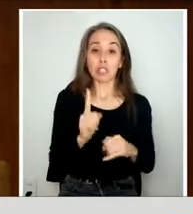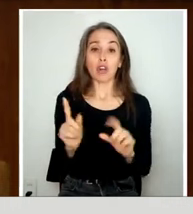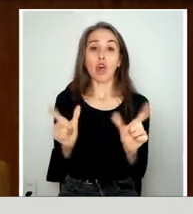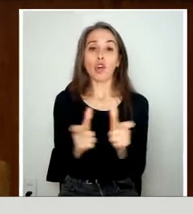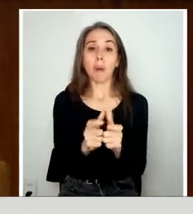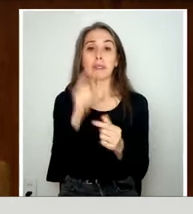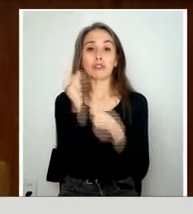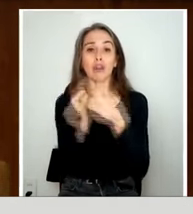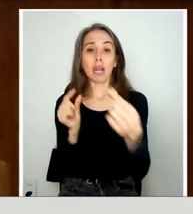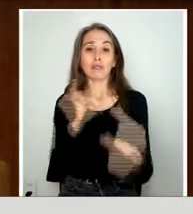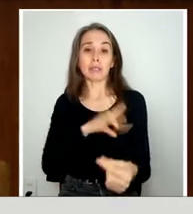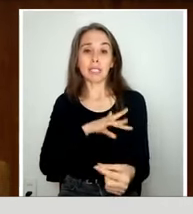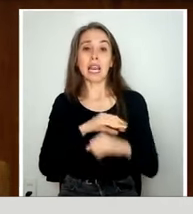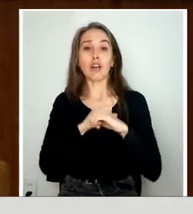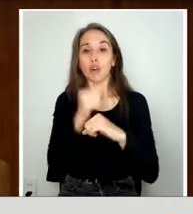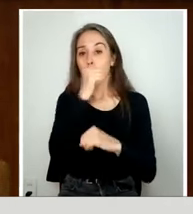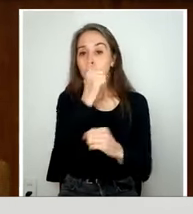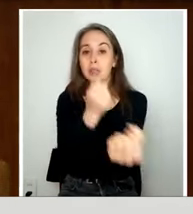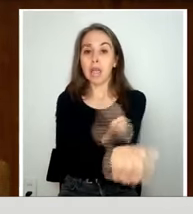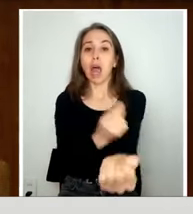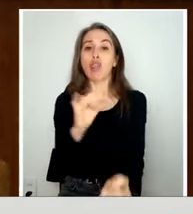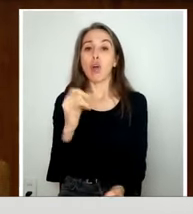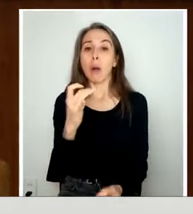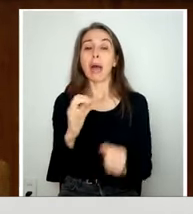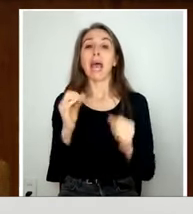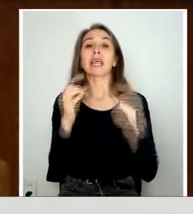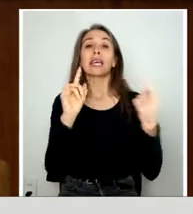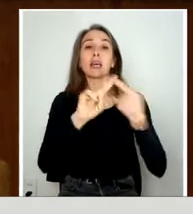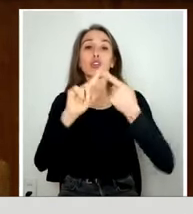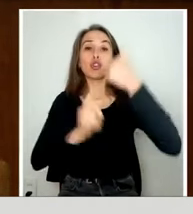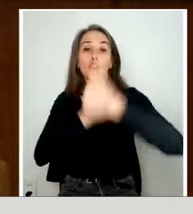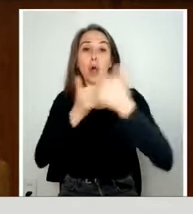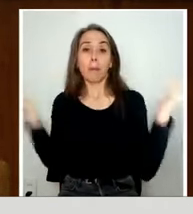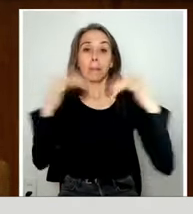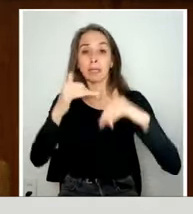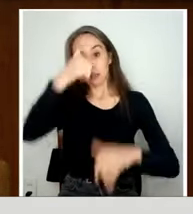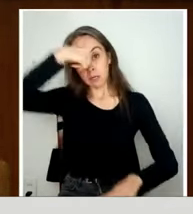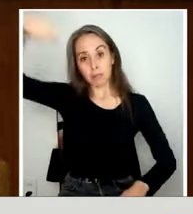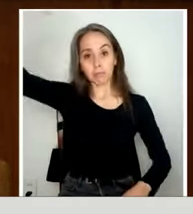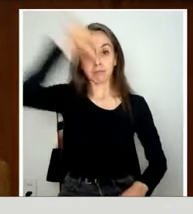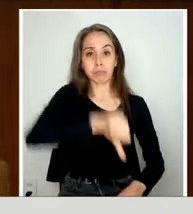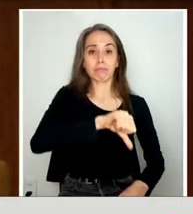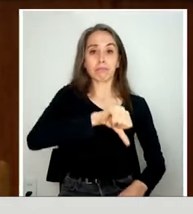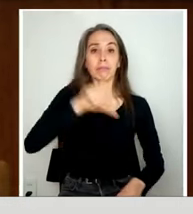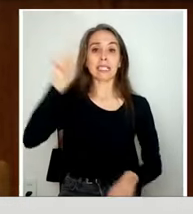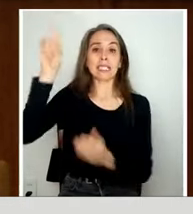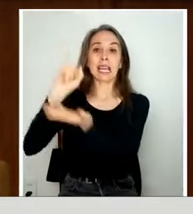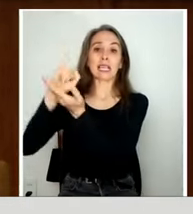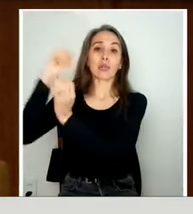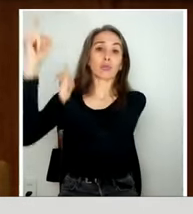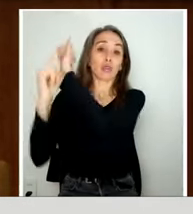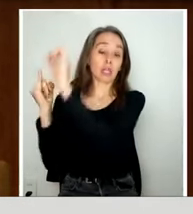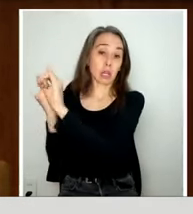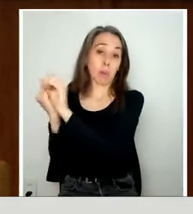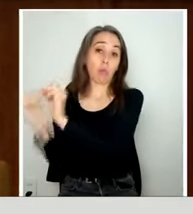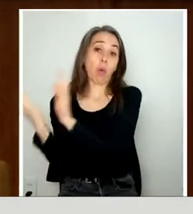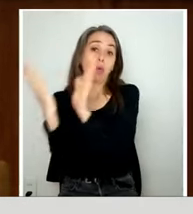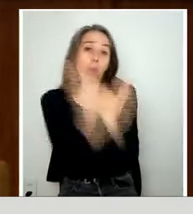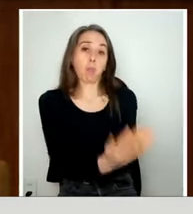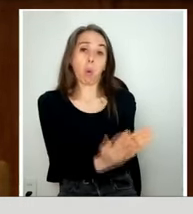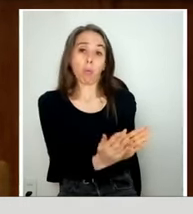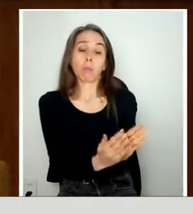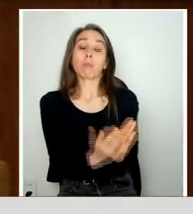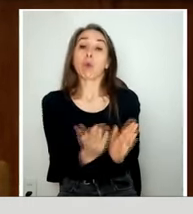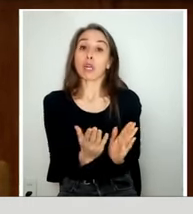dopaje y los eventos deportivos programados en Chile podrían ser objetos de severas sanciones por parte de la agencia lo anterior representa una Vu